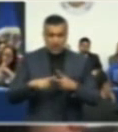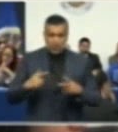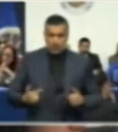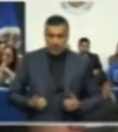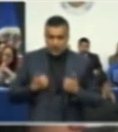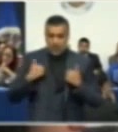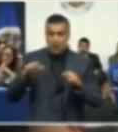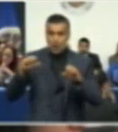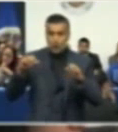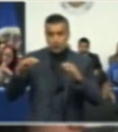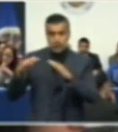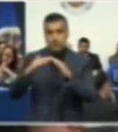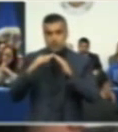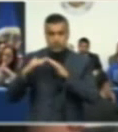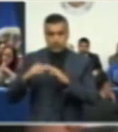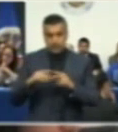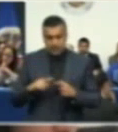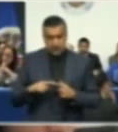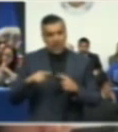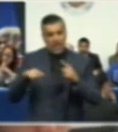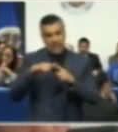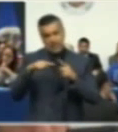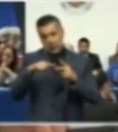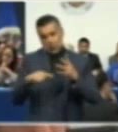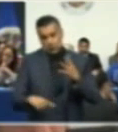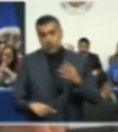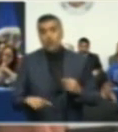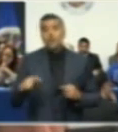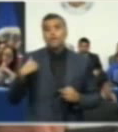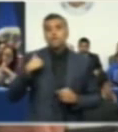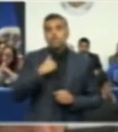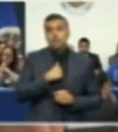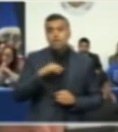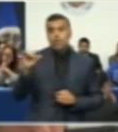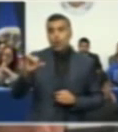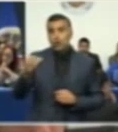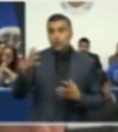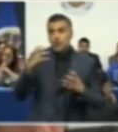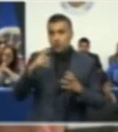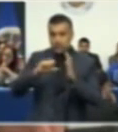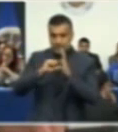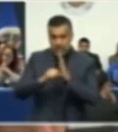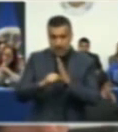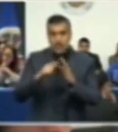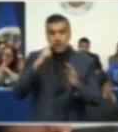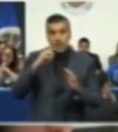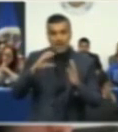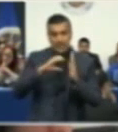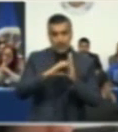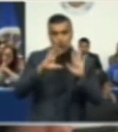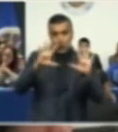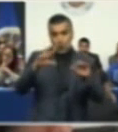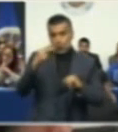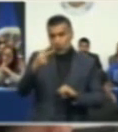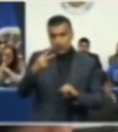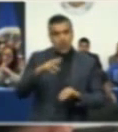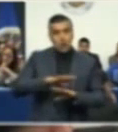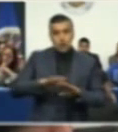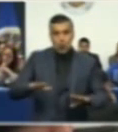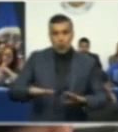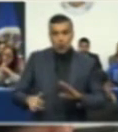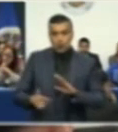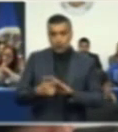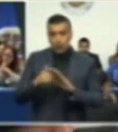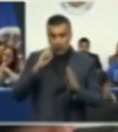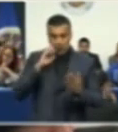en comunidad, entre otros. También quisiéramos señalar que el artículo 12 no apuesta